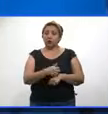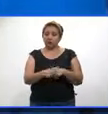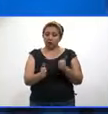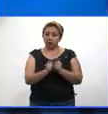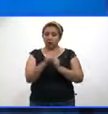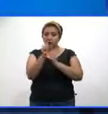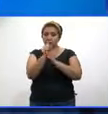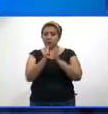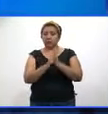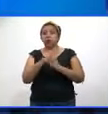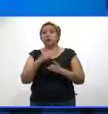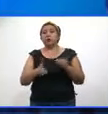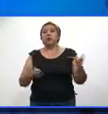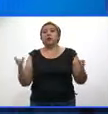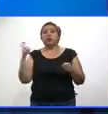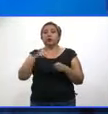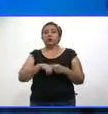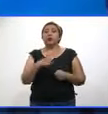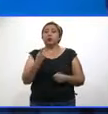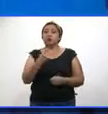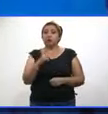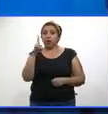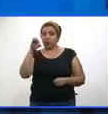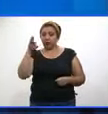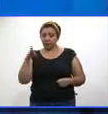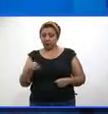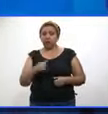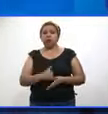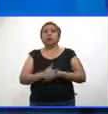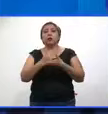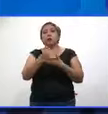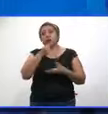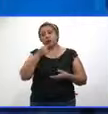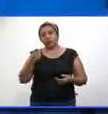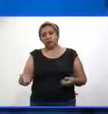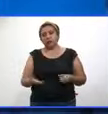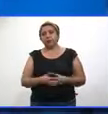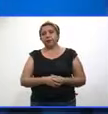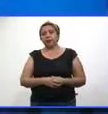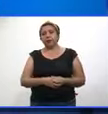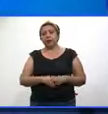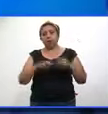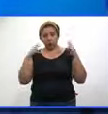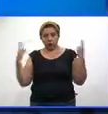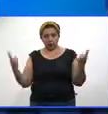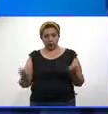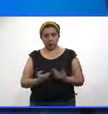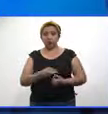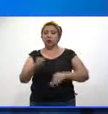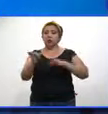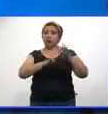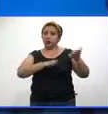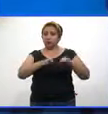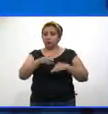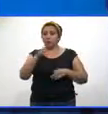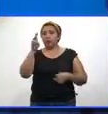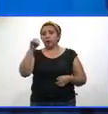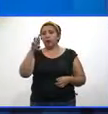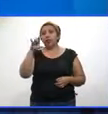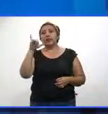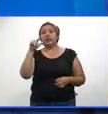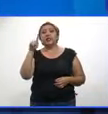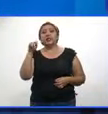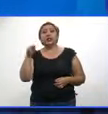del Sistema para el Desarrollo Integral de la Familia en favor de la niñez yucateca. En la sesión virtual de trabajo, María Cristina